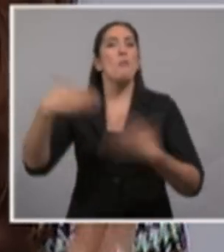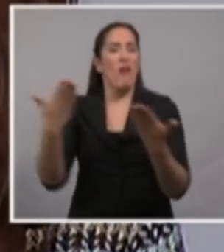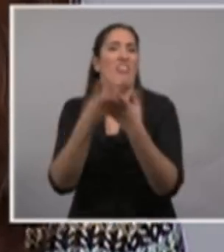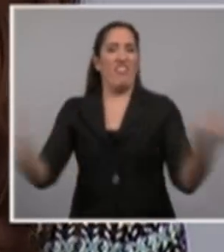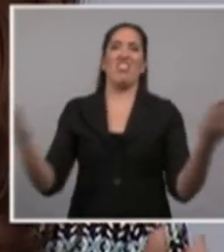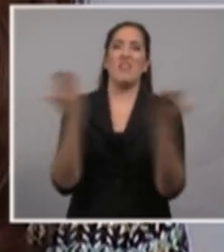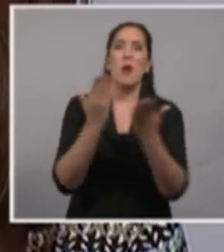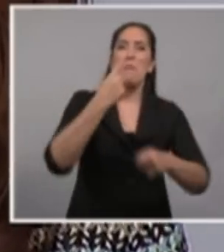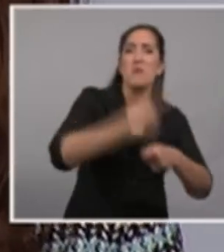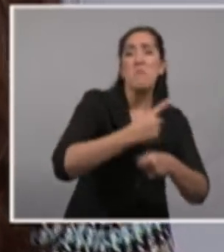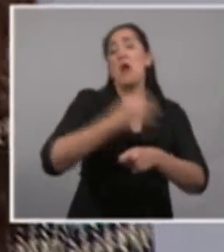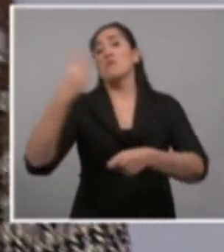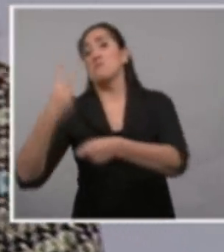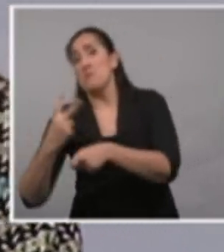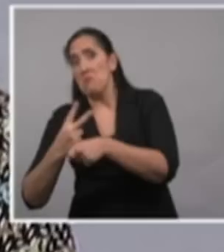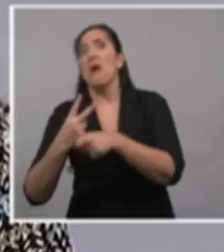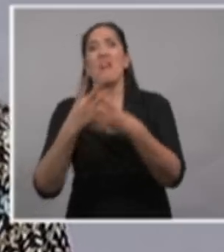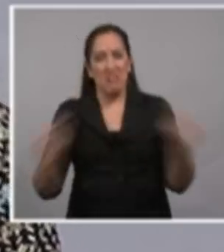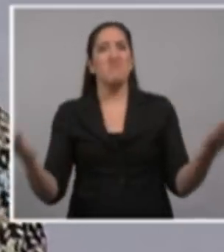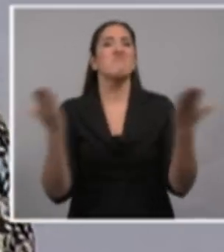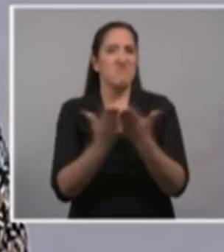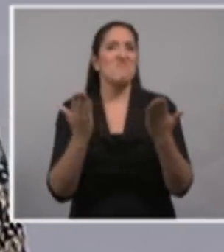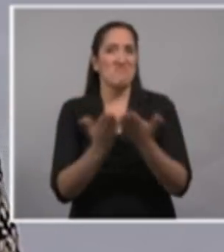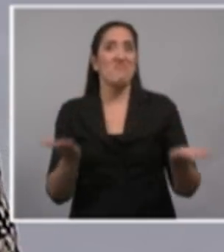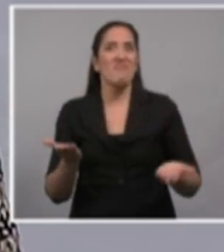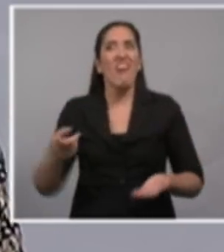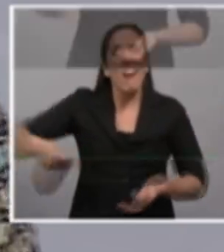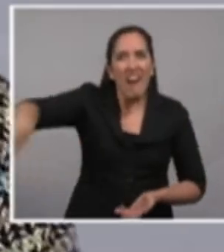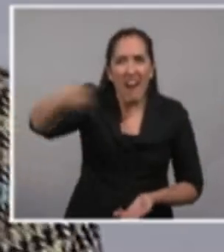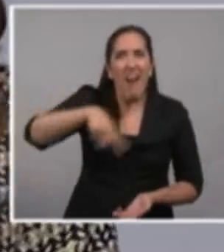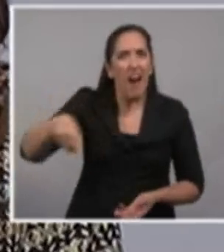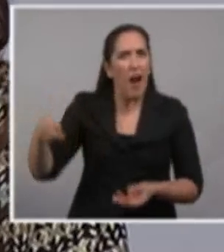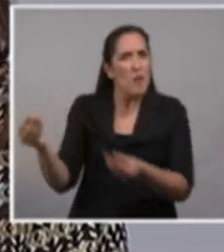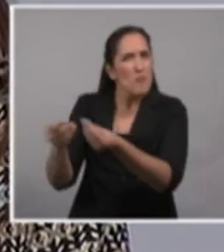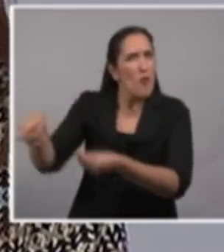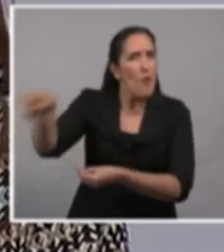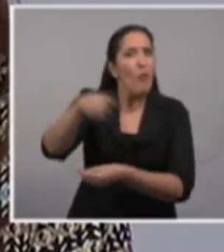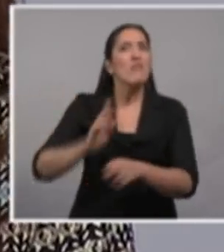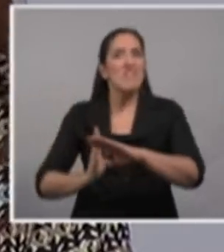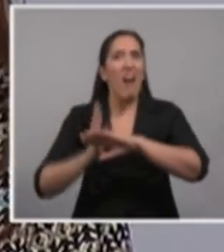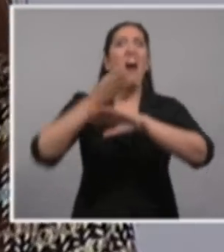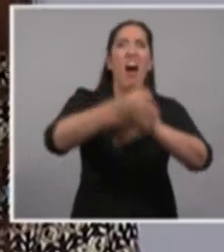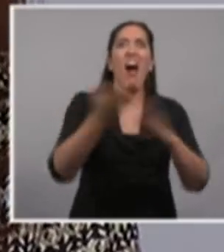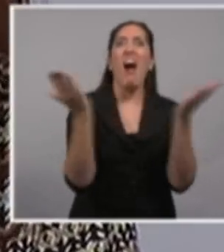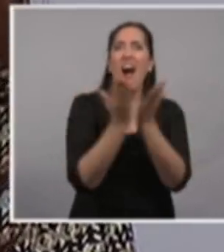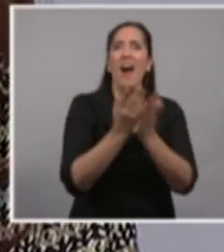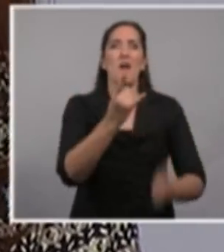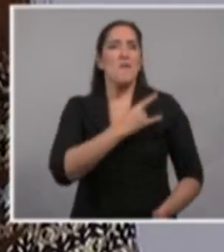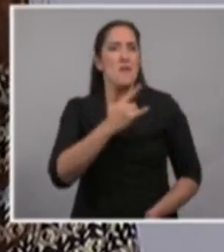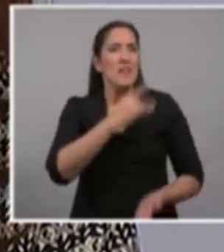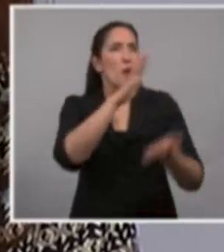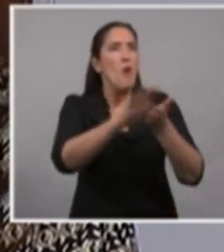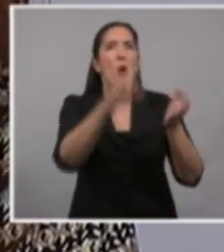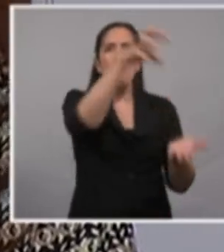estudios primarios o secundarios y muchos de ellos puedan ingresar a las nuevas